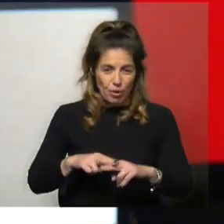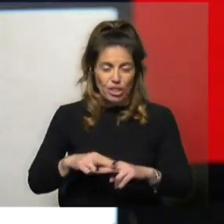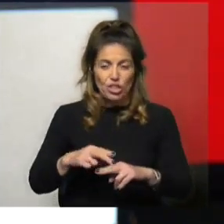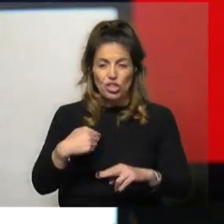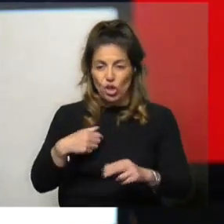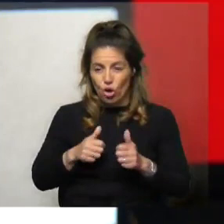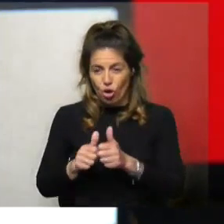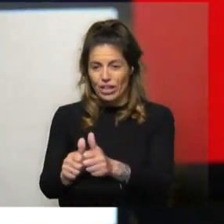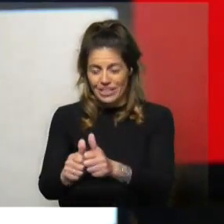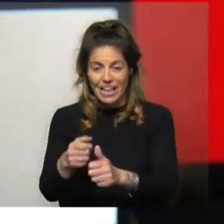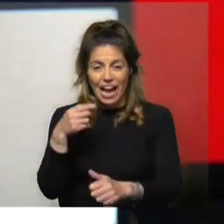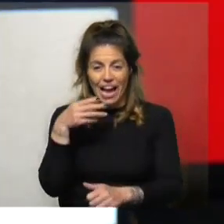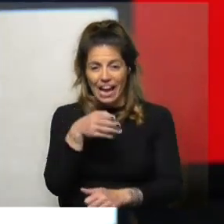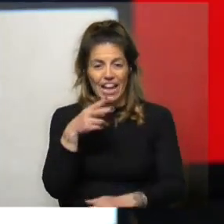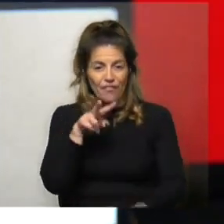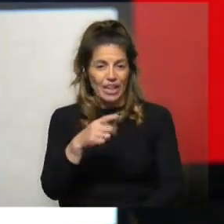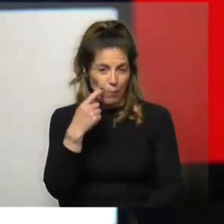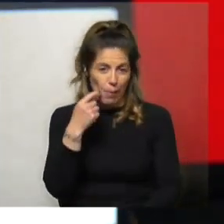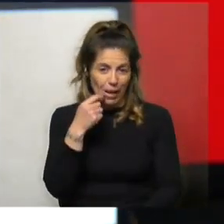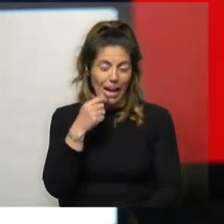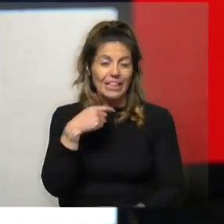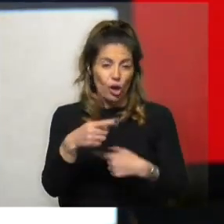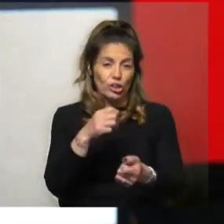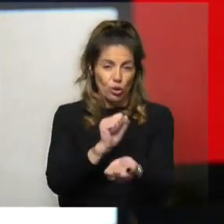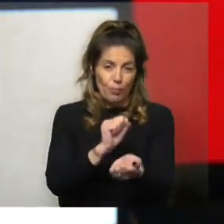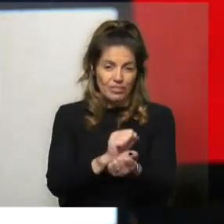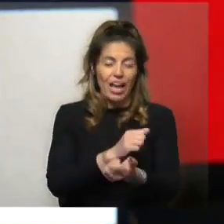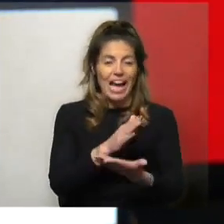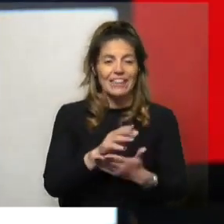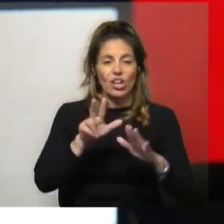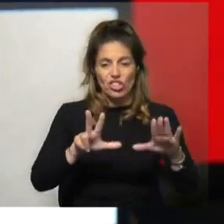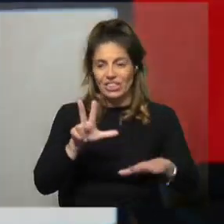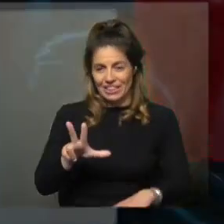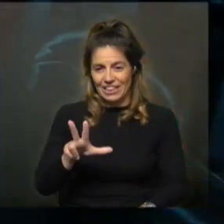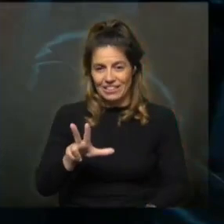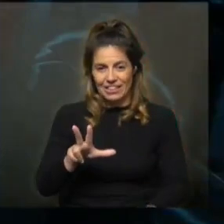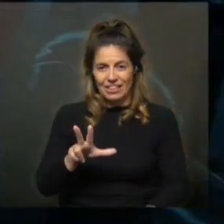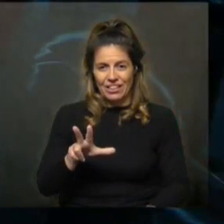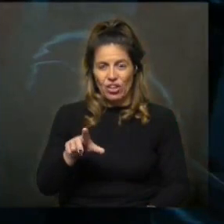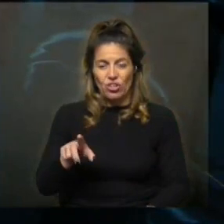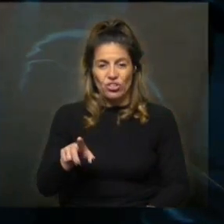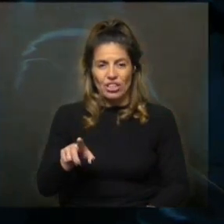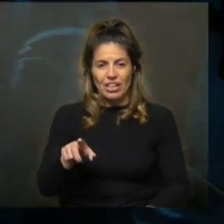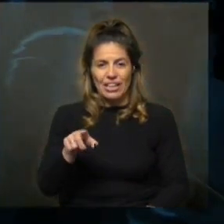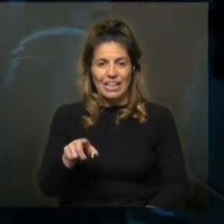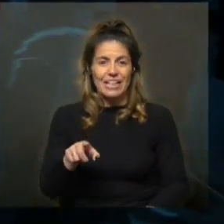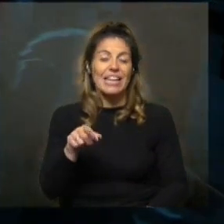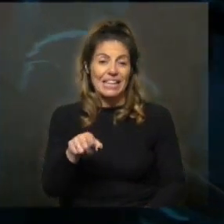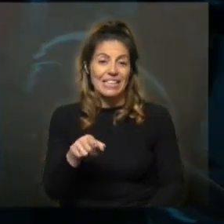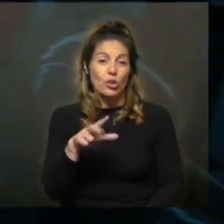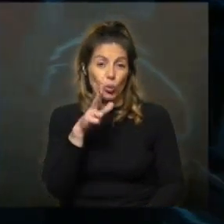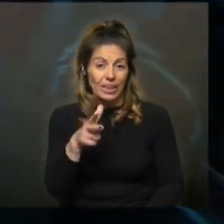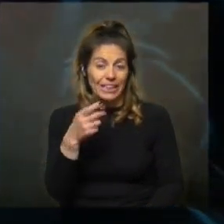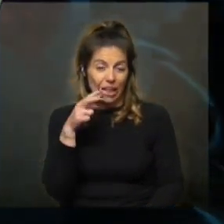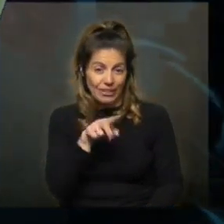después al penal a ver a papá que siguió claro sigió hasta el 83 por ahí papá o sea ella tenía que verte a ti y al padre sí sí sí sí